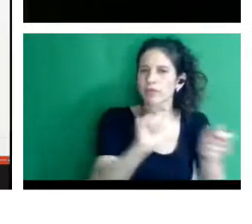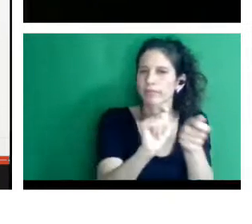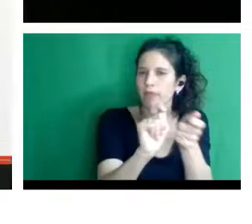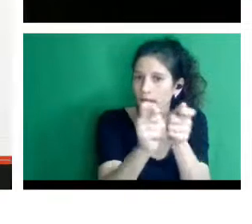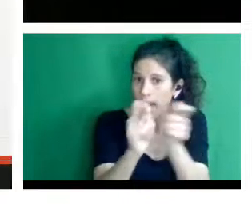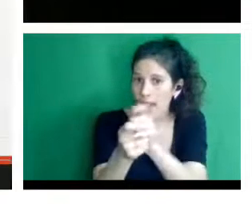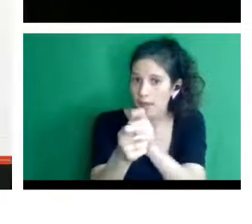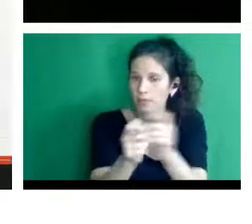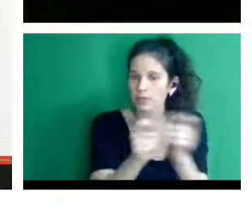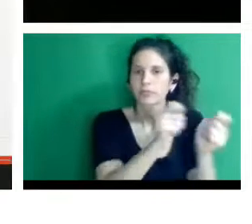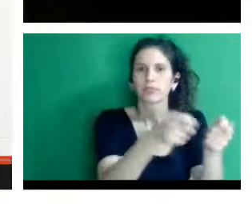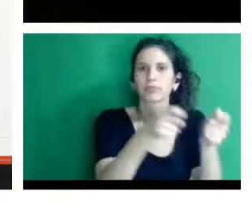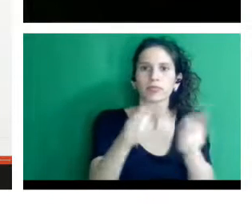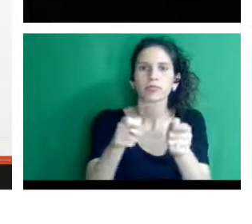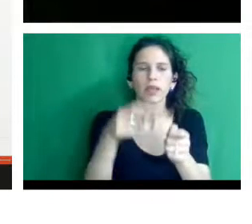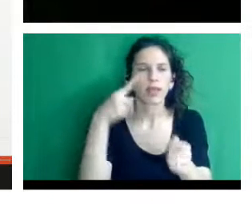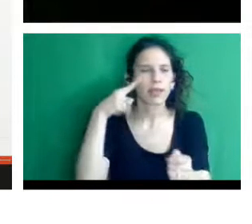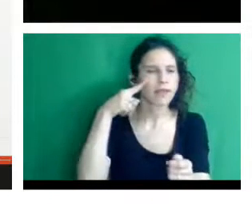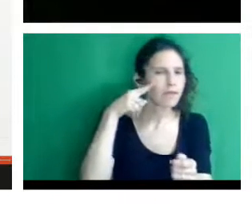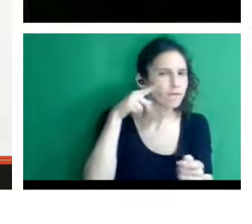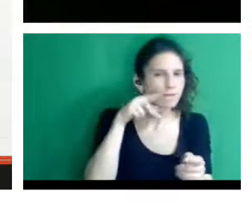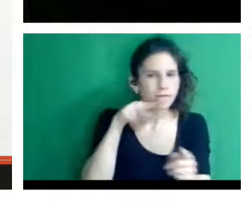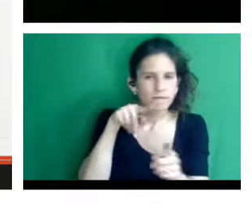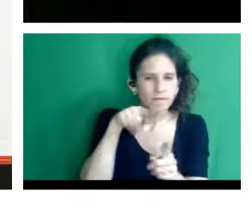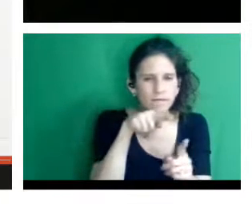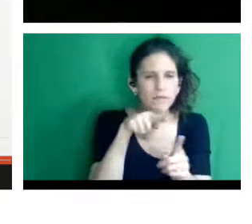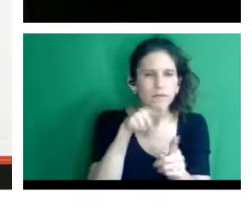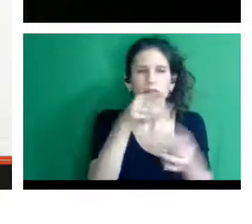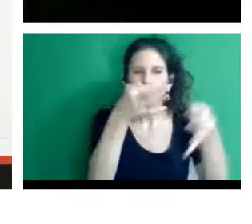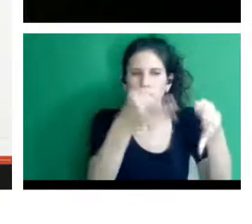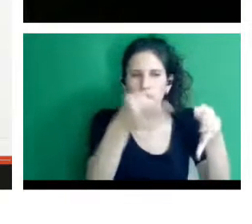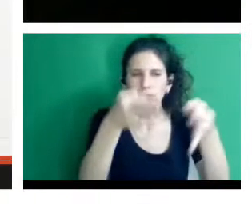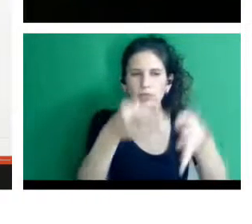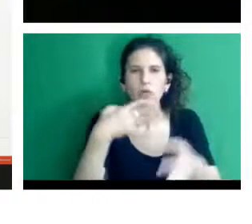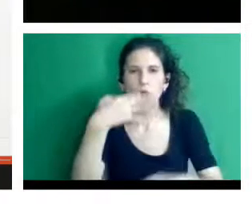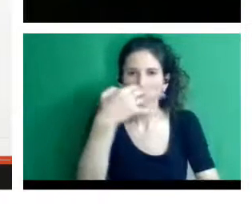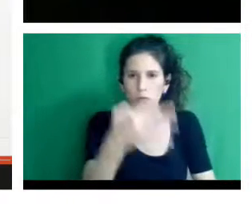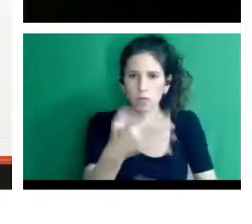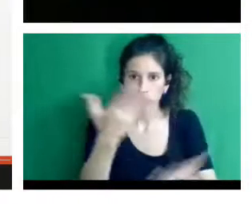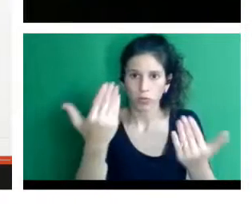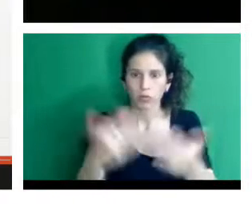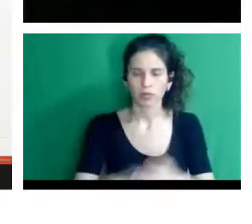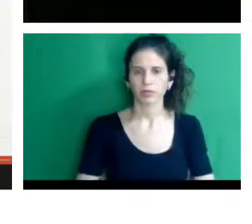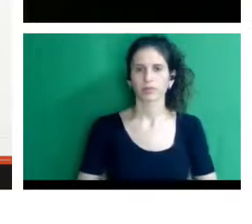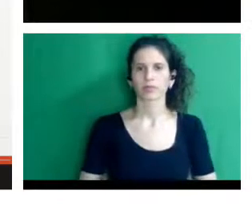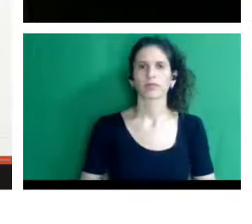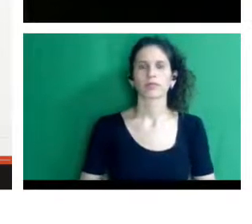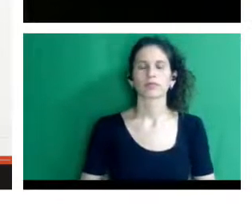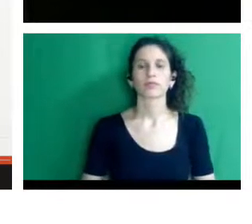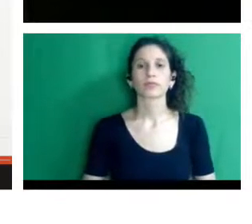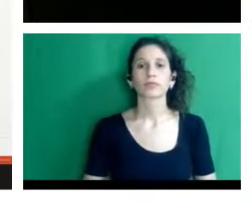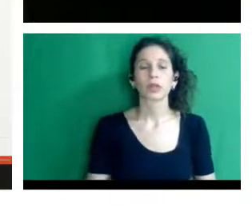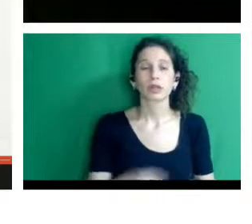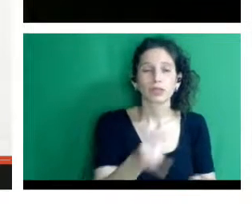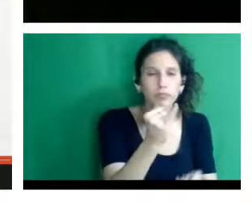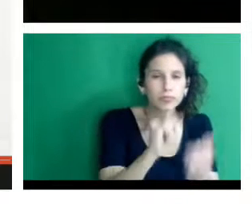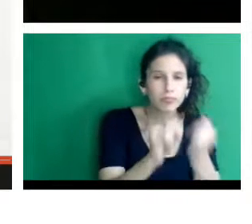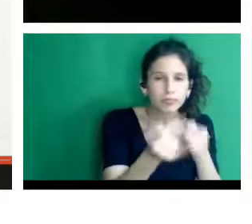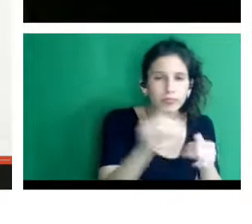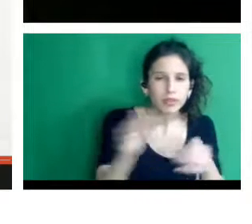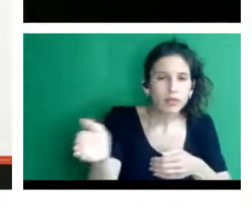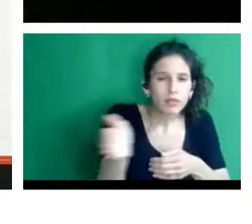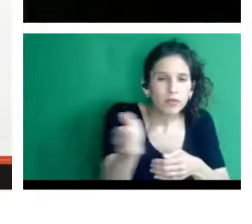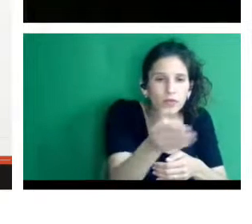diferentes deportes y modalidades de juego. También para la realización de este diagnóstico y evaluación se contó con el acompañamiento